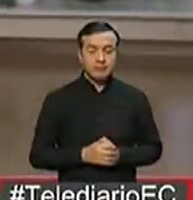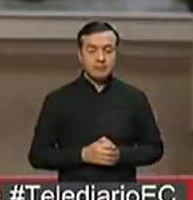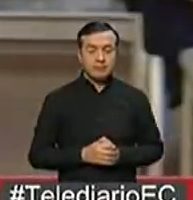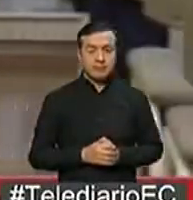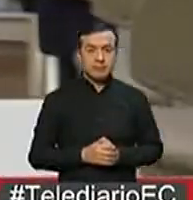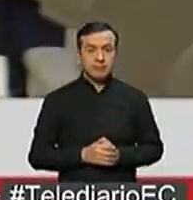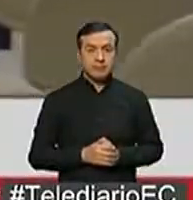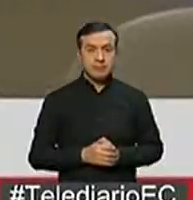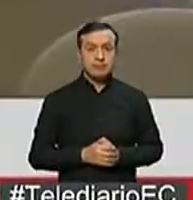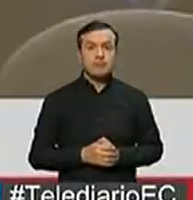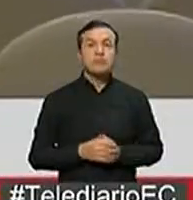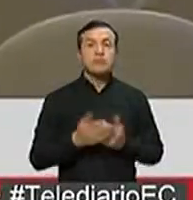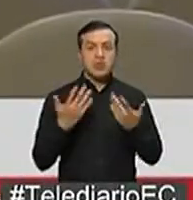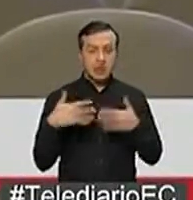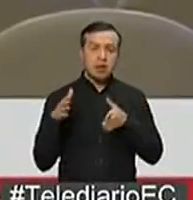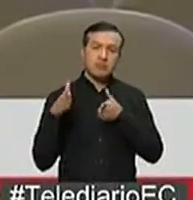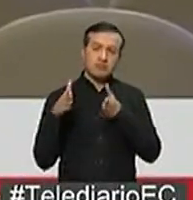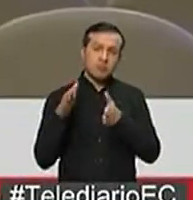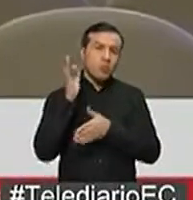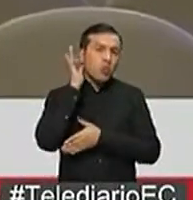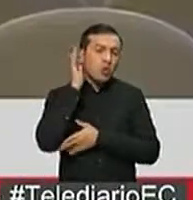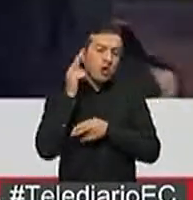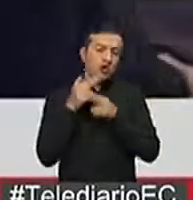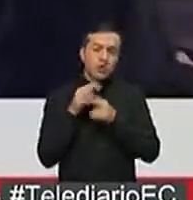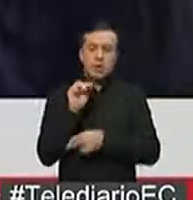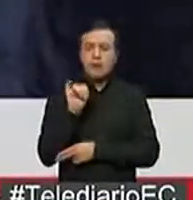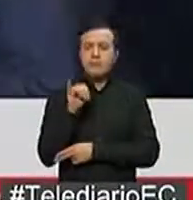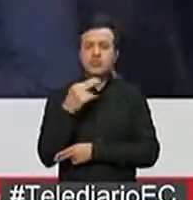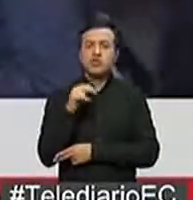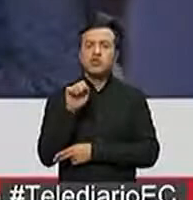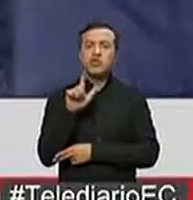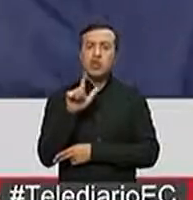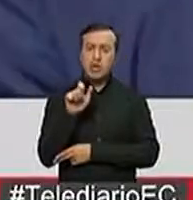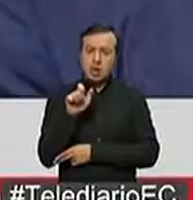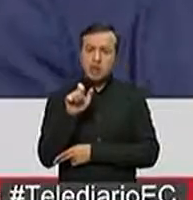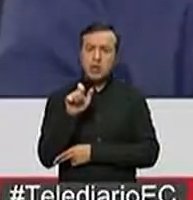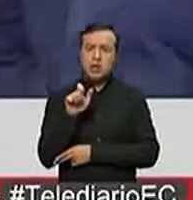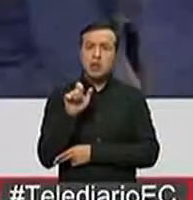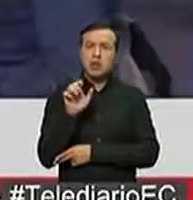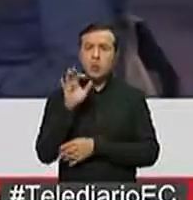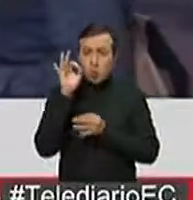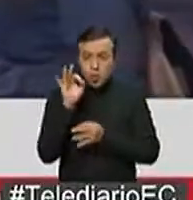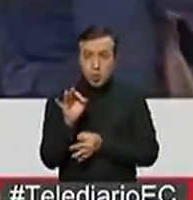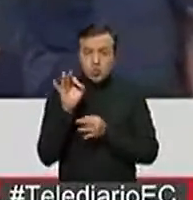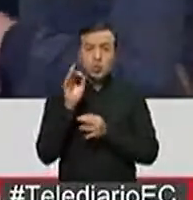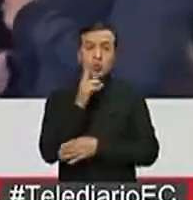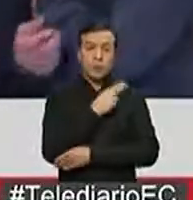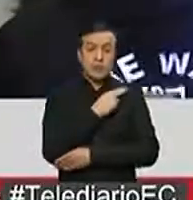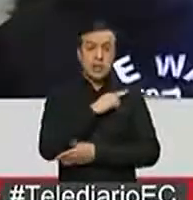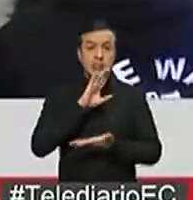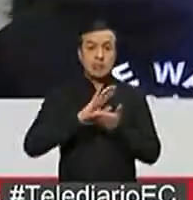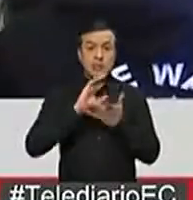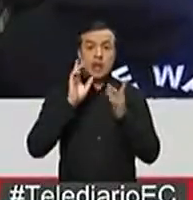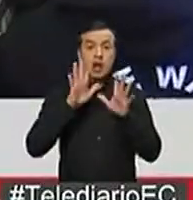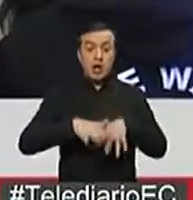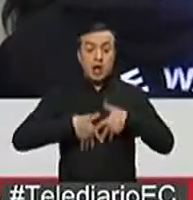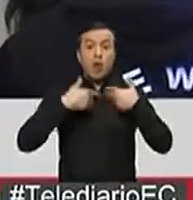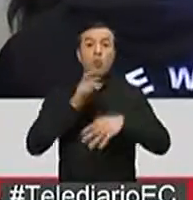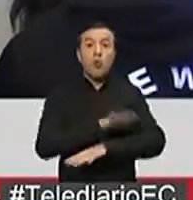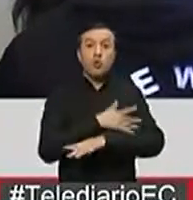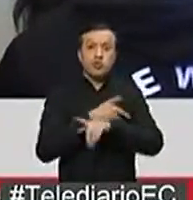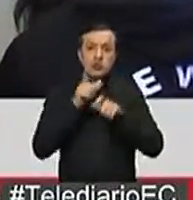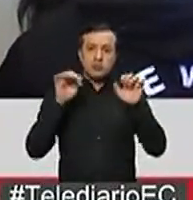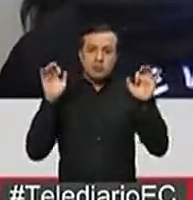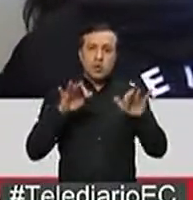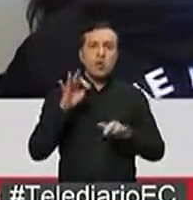El fin de semana se realizó el velorio de Michelle Gabriela Orbe Reyes, quien murió al ingreso de un concierto en la Universidad Central. Según datos preliminares,